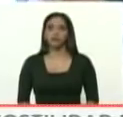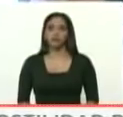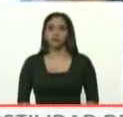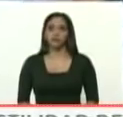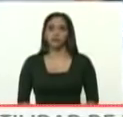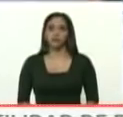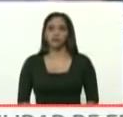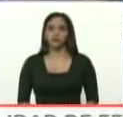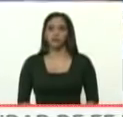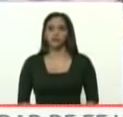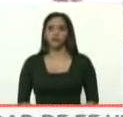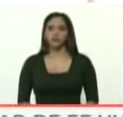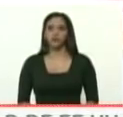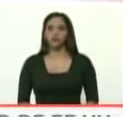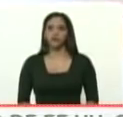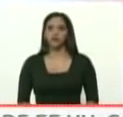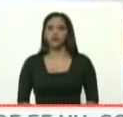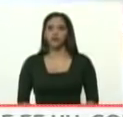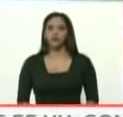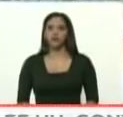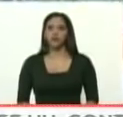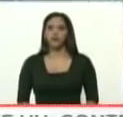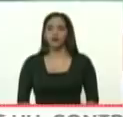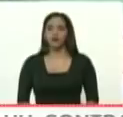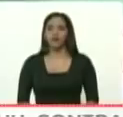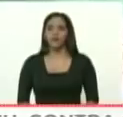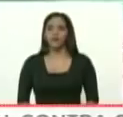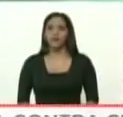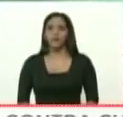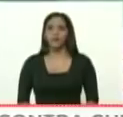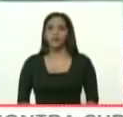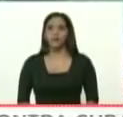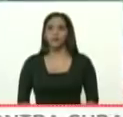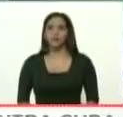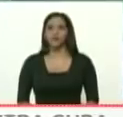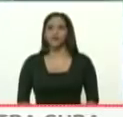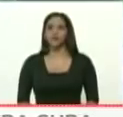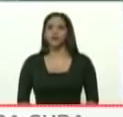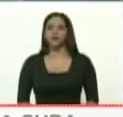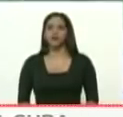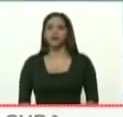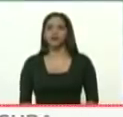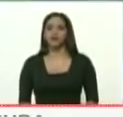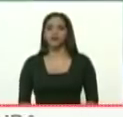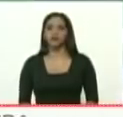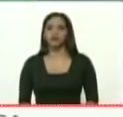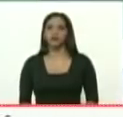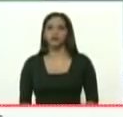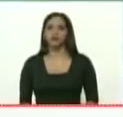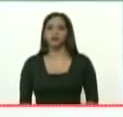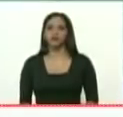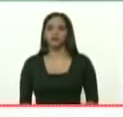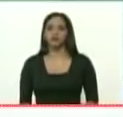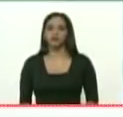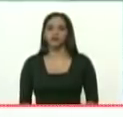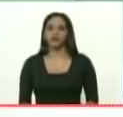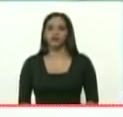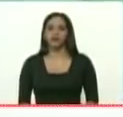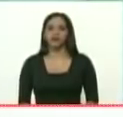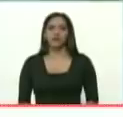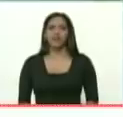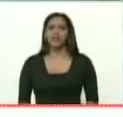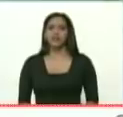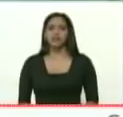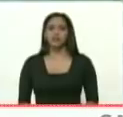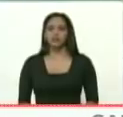esclarecer este repudiable crimen y no utilizar estos elementos, valiéndose del